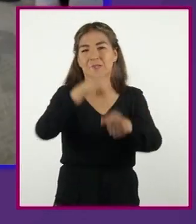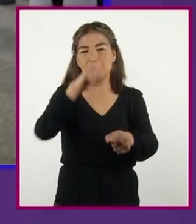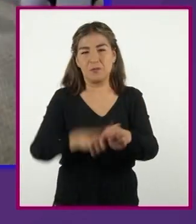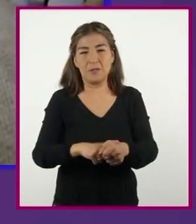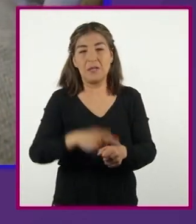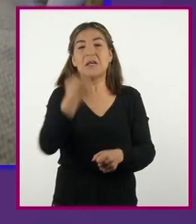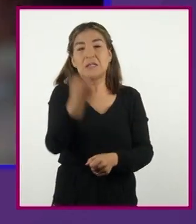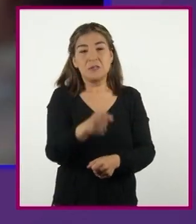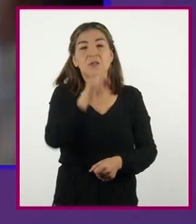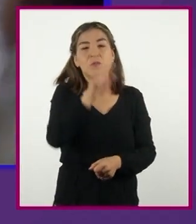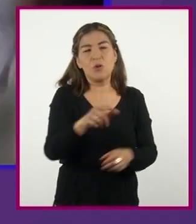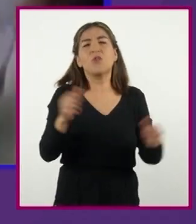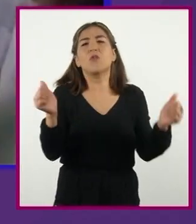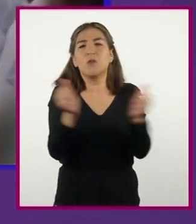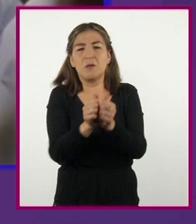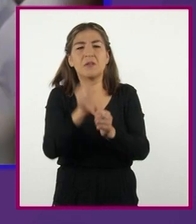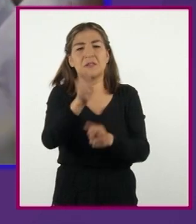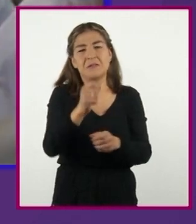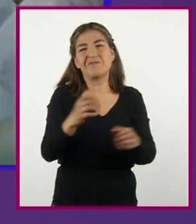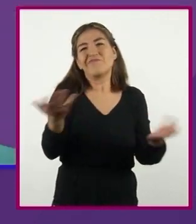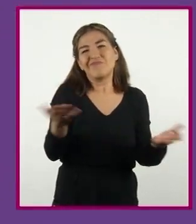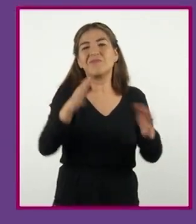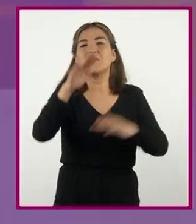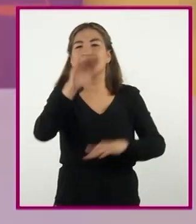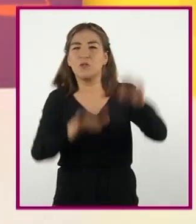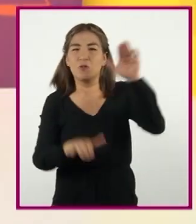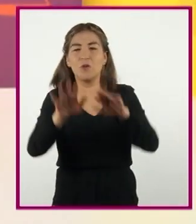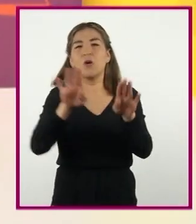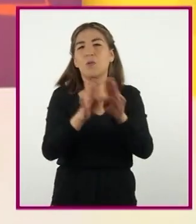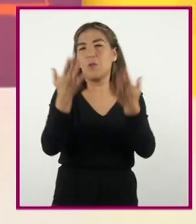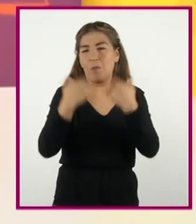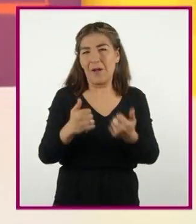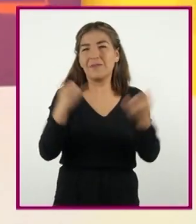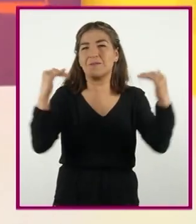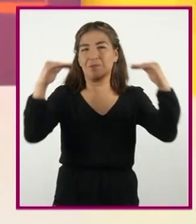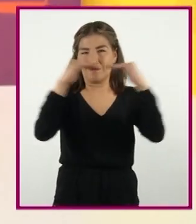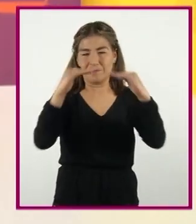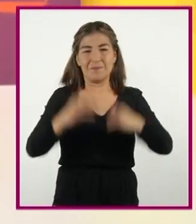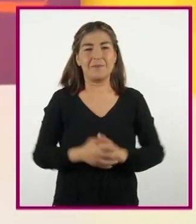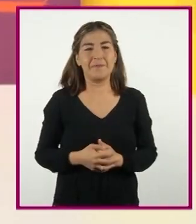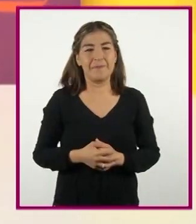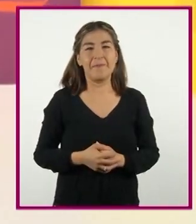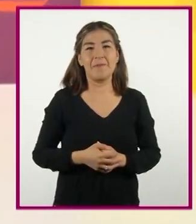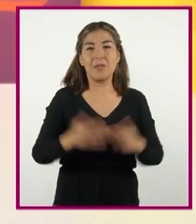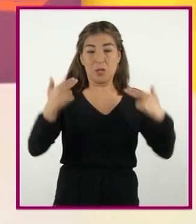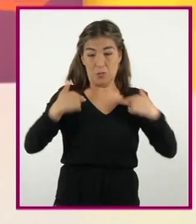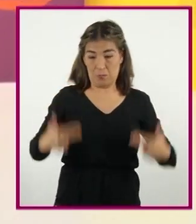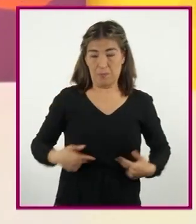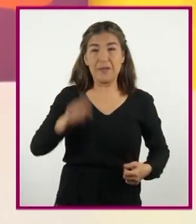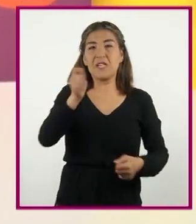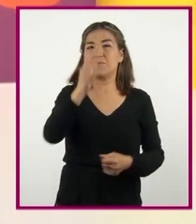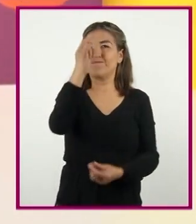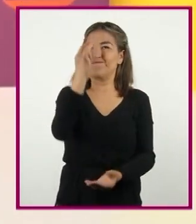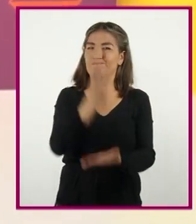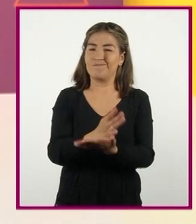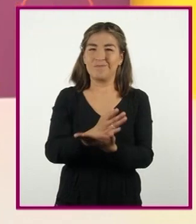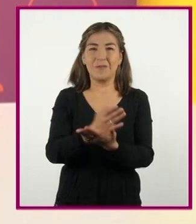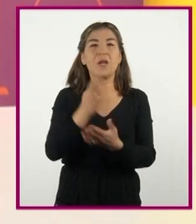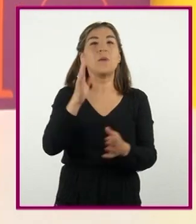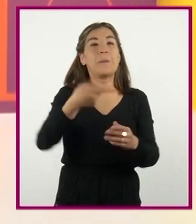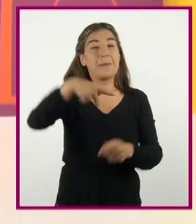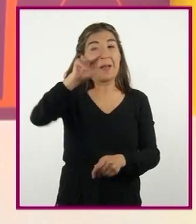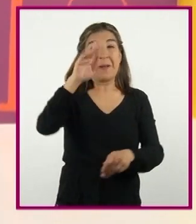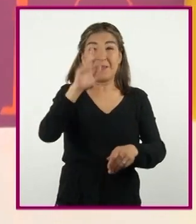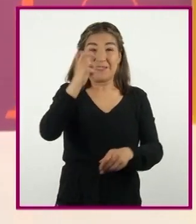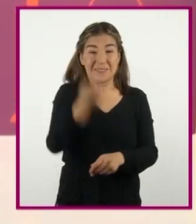aún con significativas desigualdades. La humanidad es una sola, pero a lo largo y